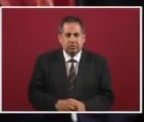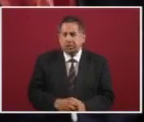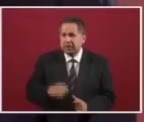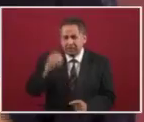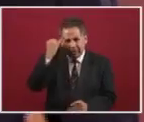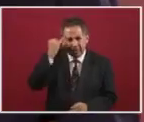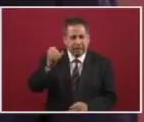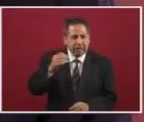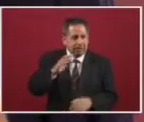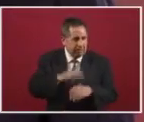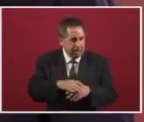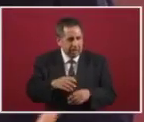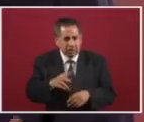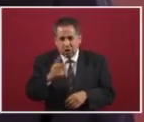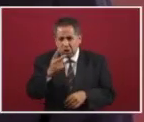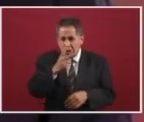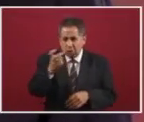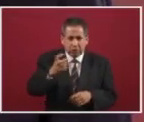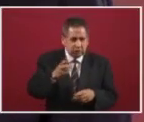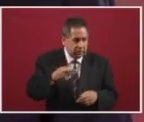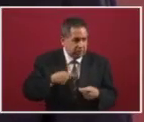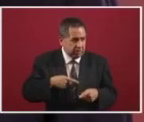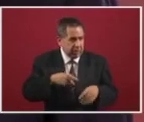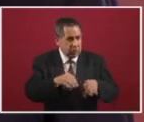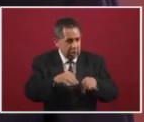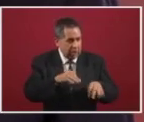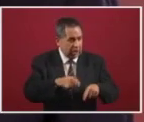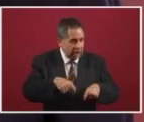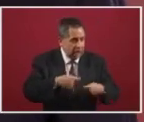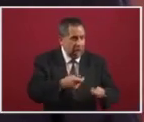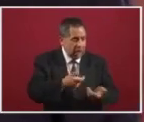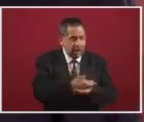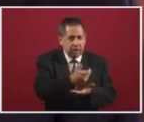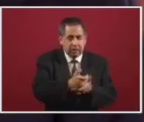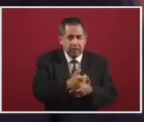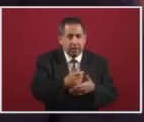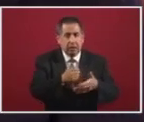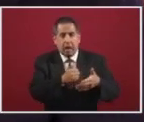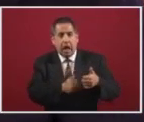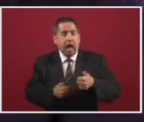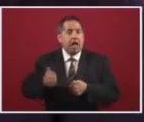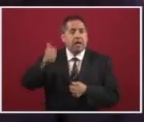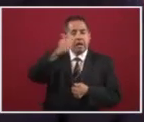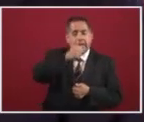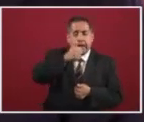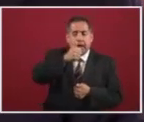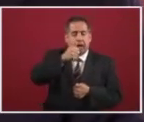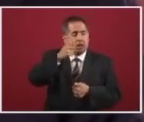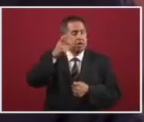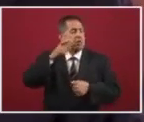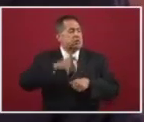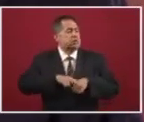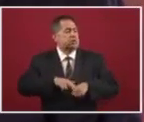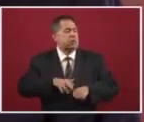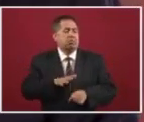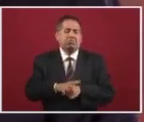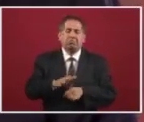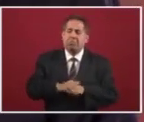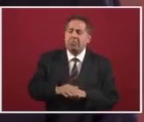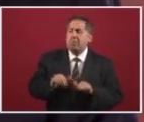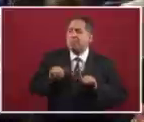Imagínense, más de 200 trabajadores y los de arriba bien servidos,